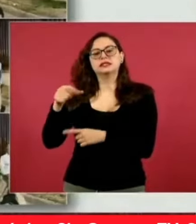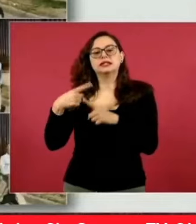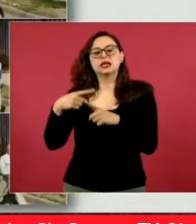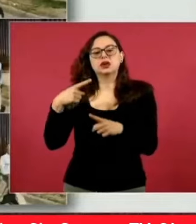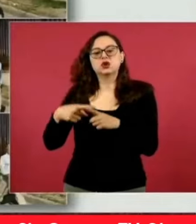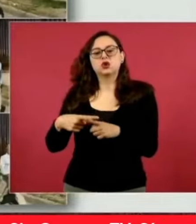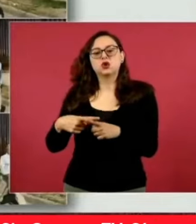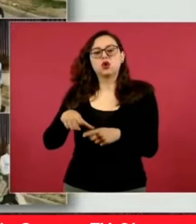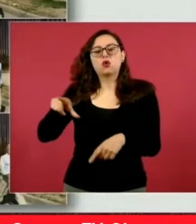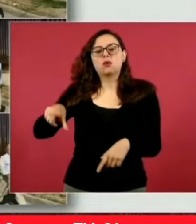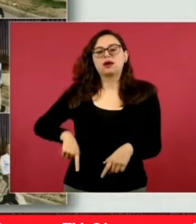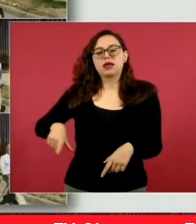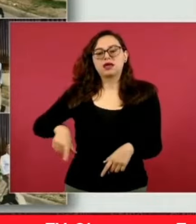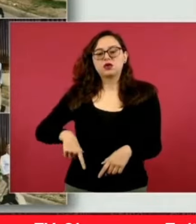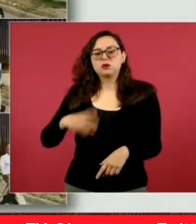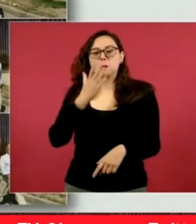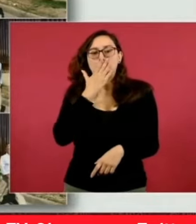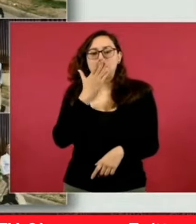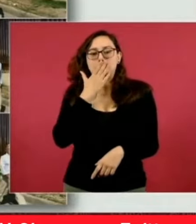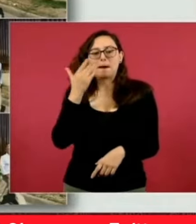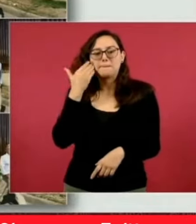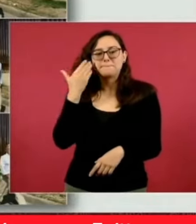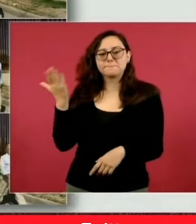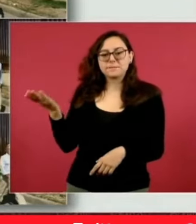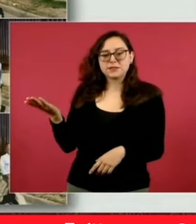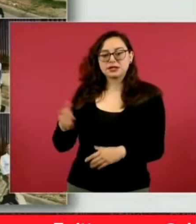de Sonora, Alfonso Durazo.